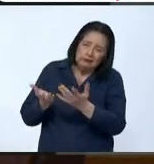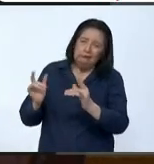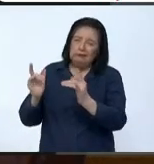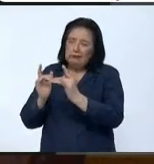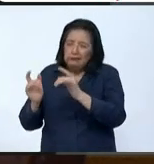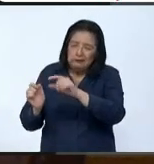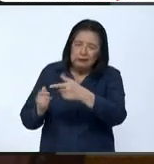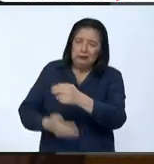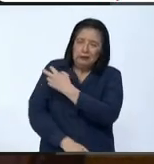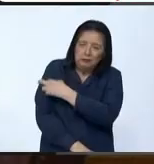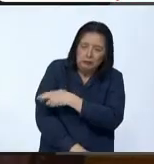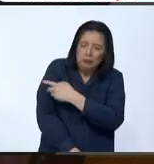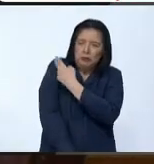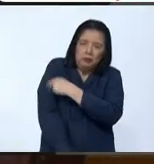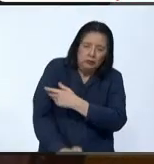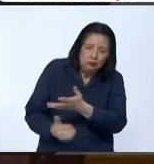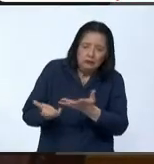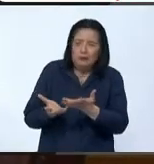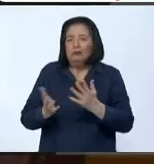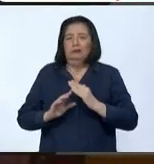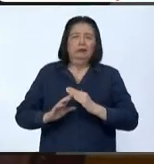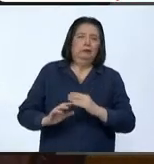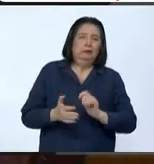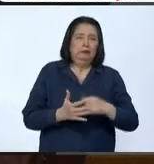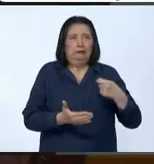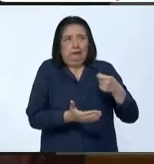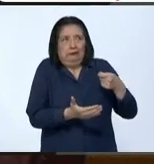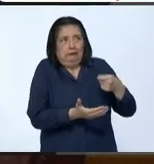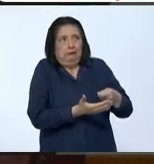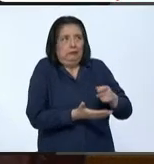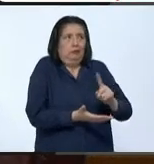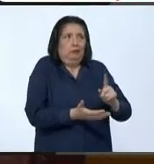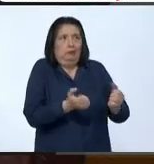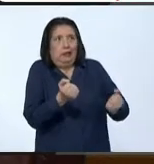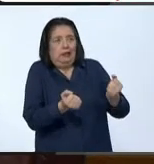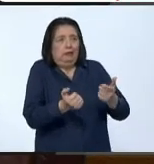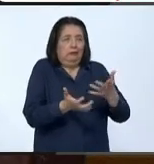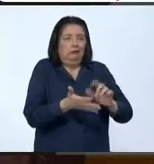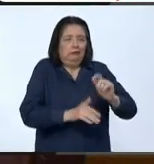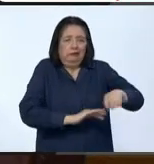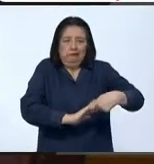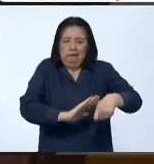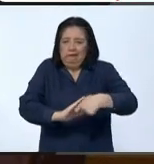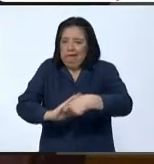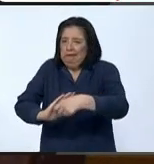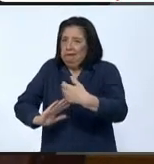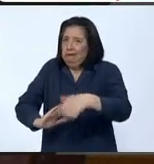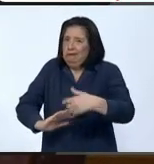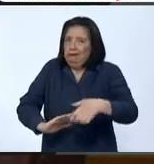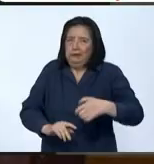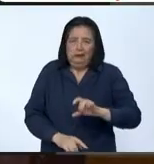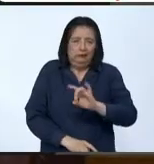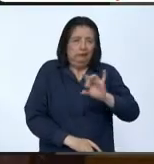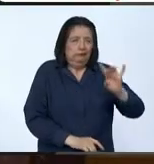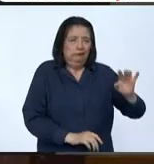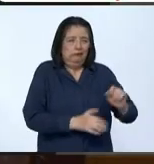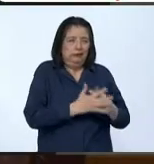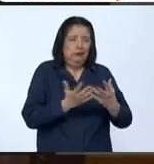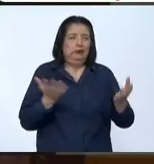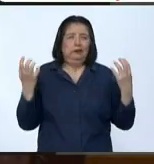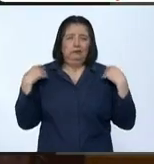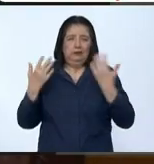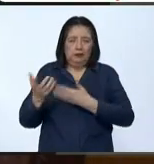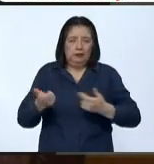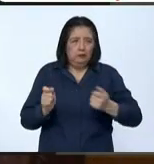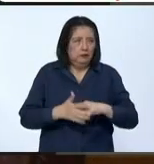en algún apóstol centro de salud o para evitar una multa de tránsito la corrupción está presente en todos los niveles del estado